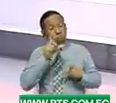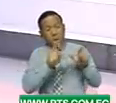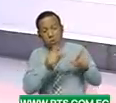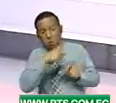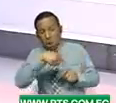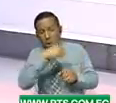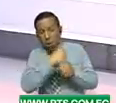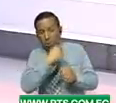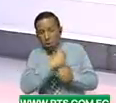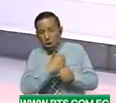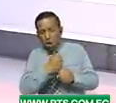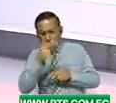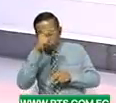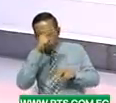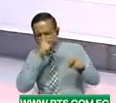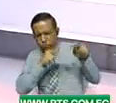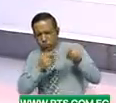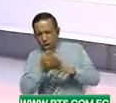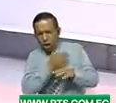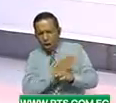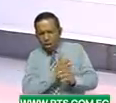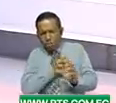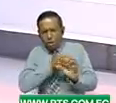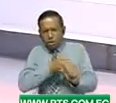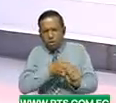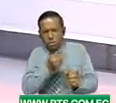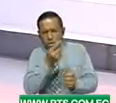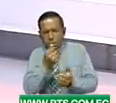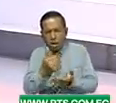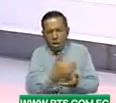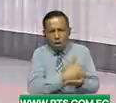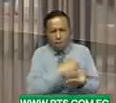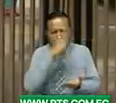de funcionarios implicados en actos de corrupción.